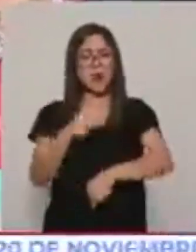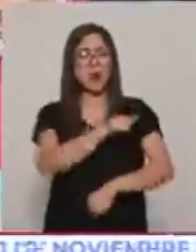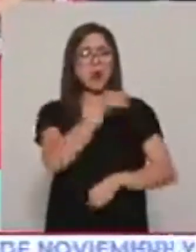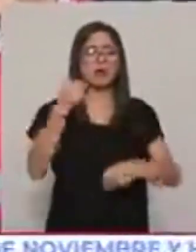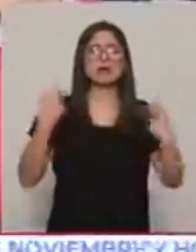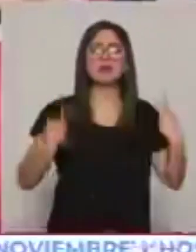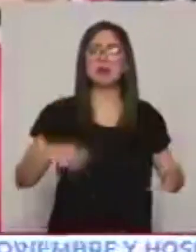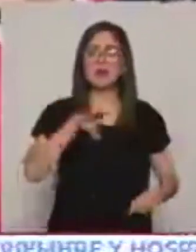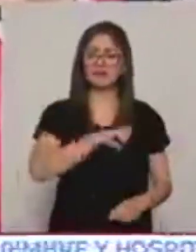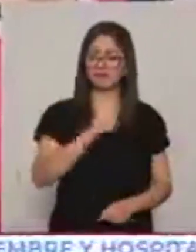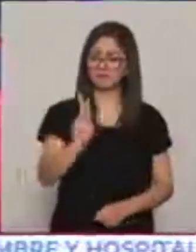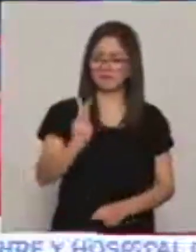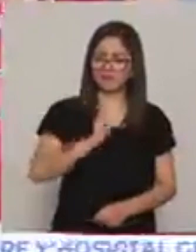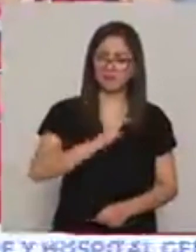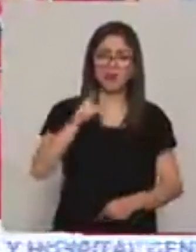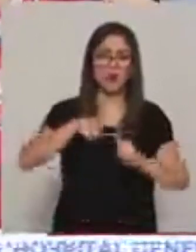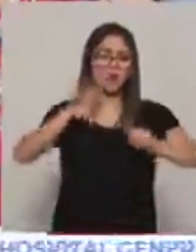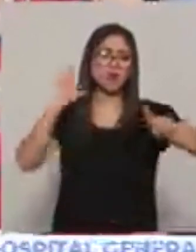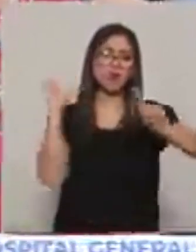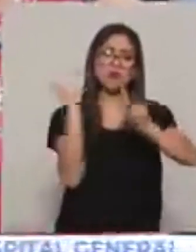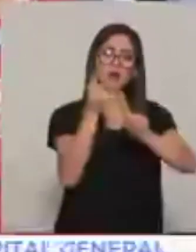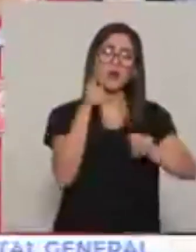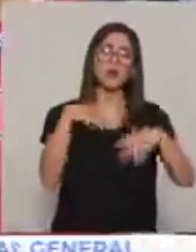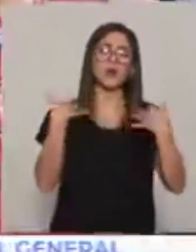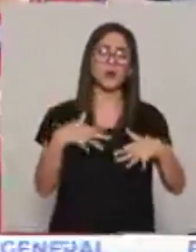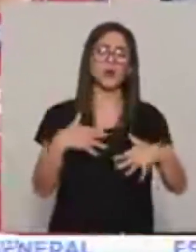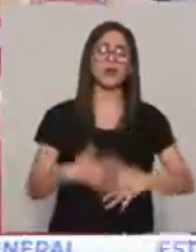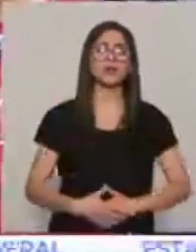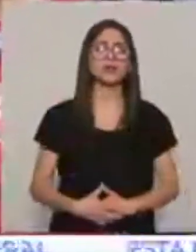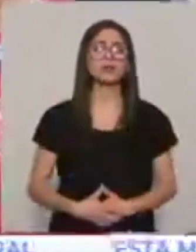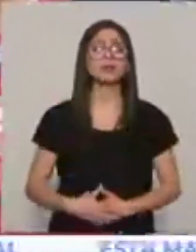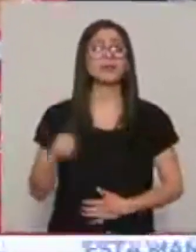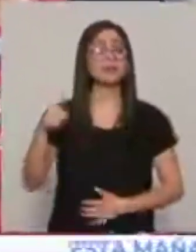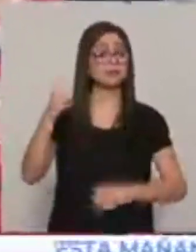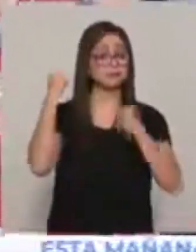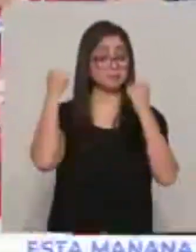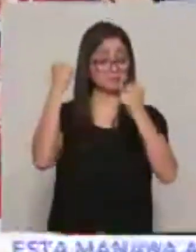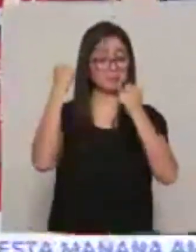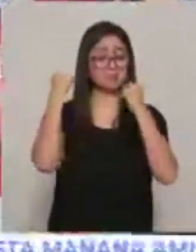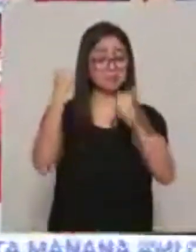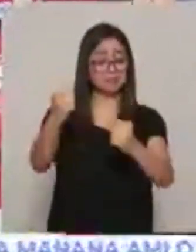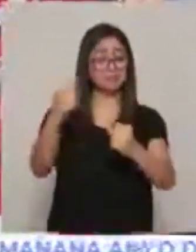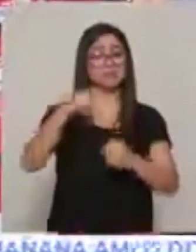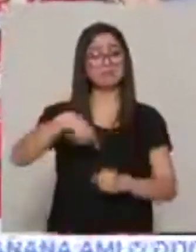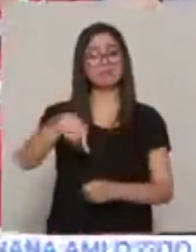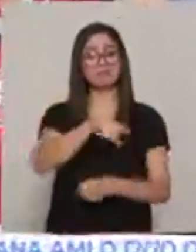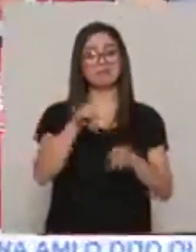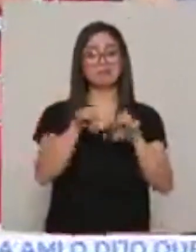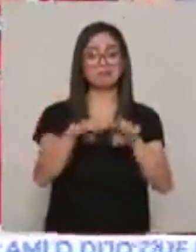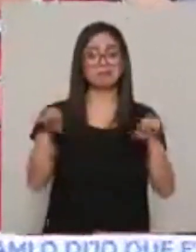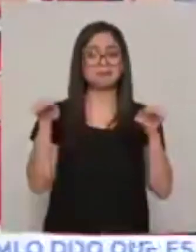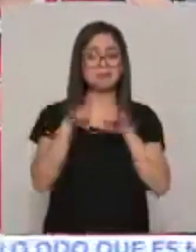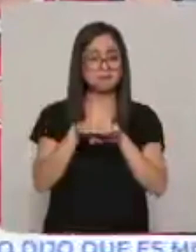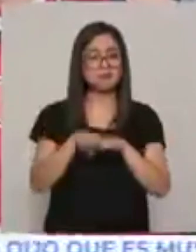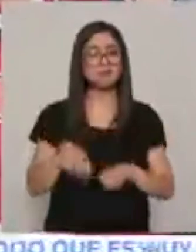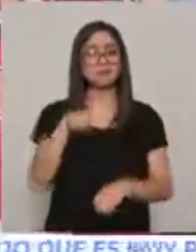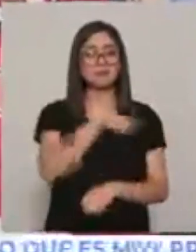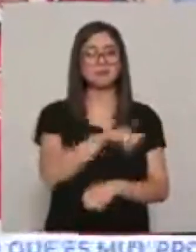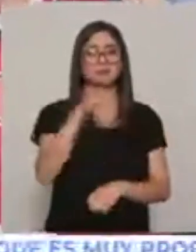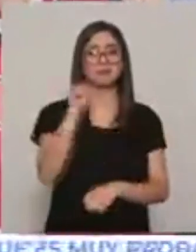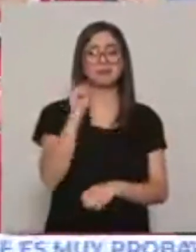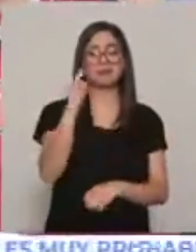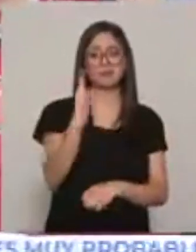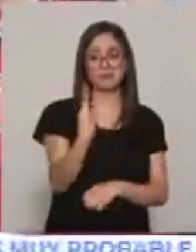americano, eso es de locos. Chiquitibuna, la bimomba, chiquitibuna, la bimomba, a la mío, a la BAM, a la bimomba,